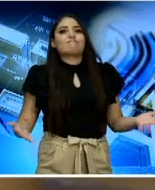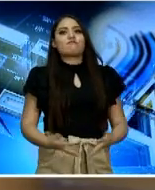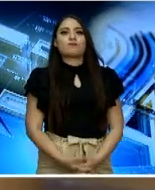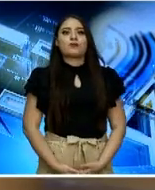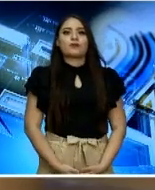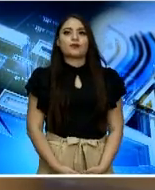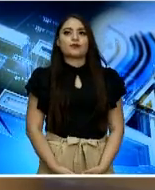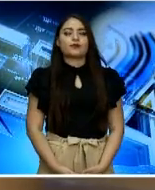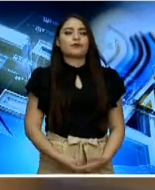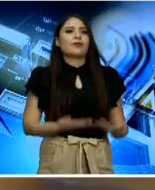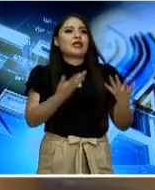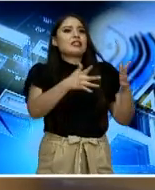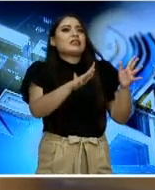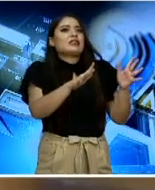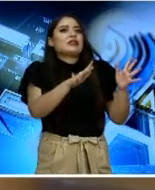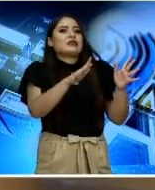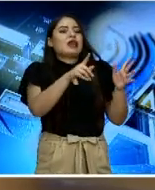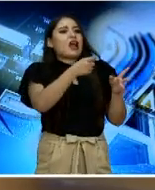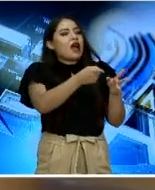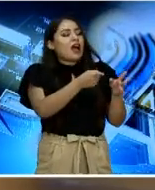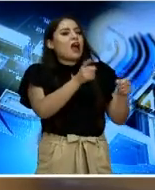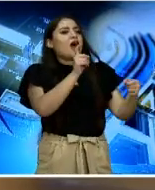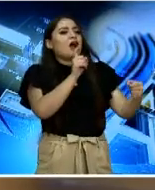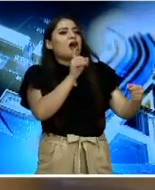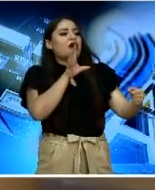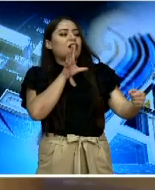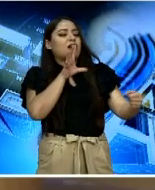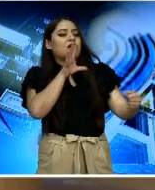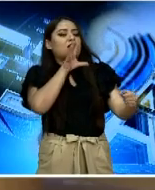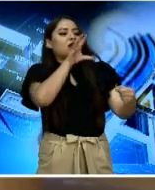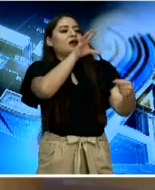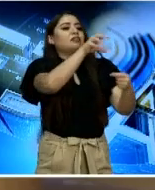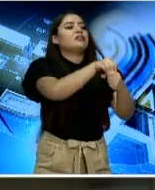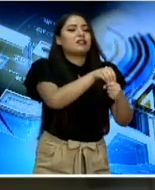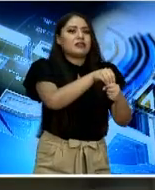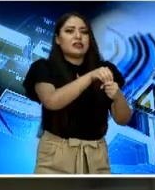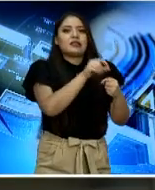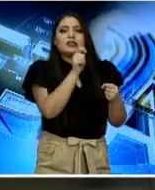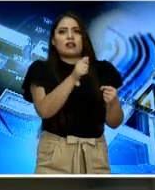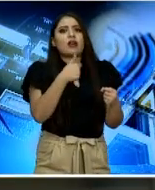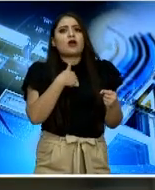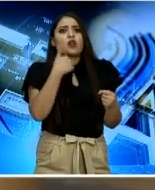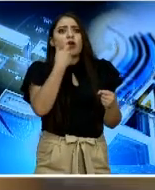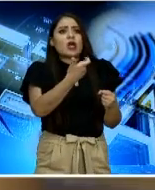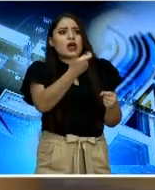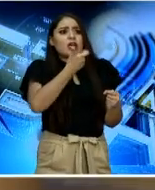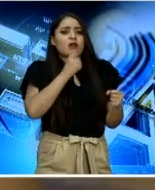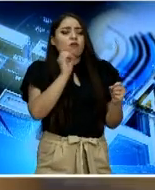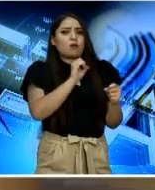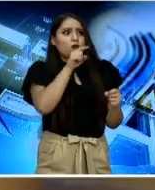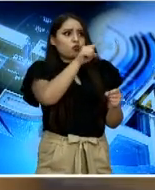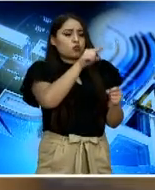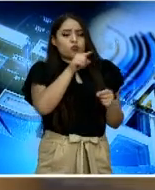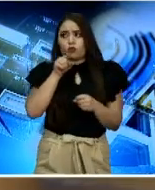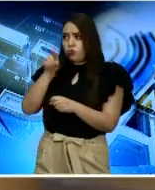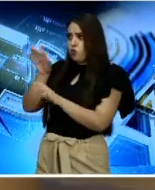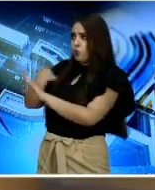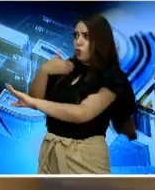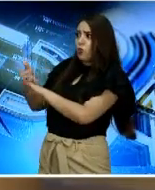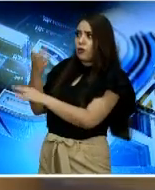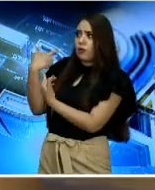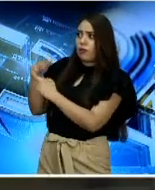ya los incluyan a los niños como el mío. Yo no pedí dinero, nada. ¿Ofendiste a la maestra? No. ¿A la directora?